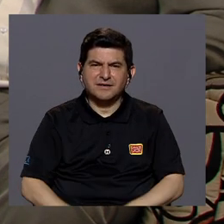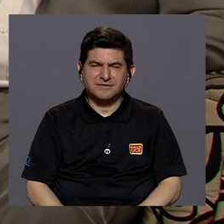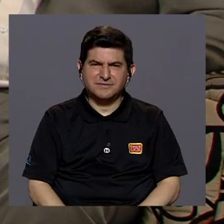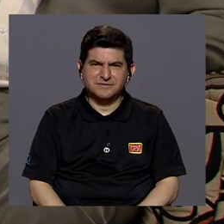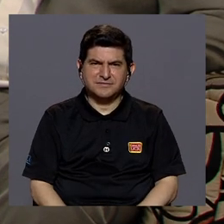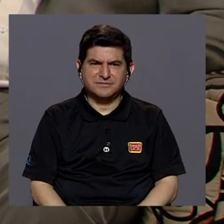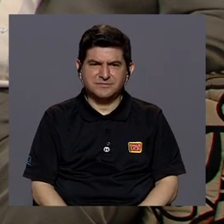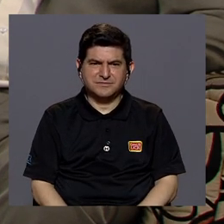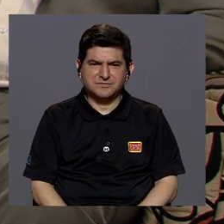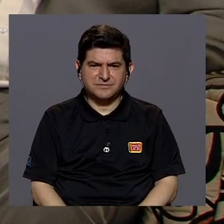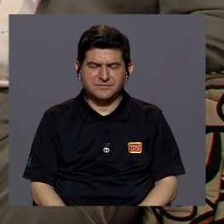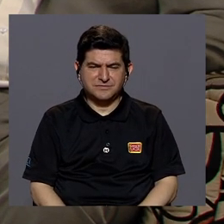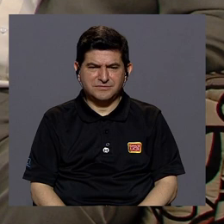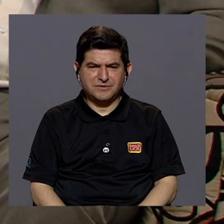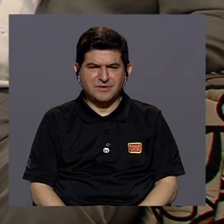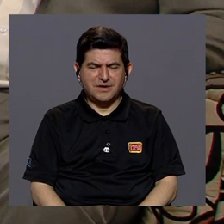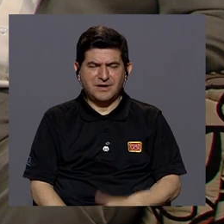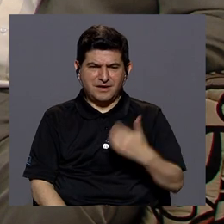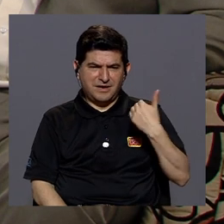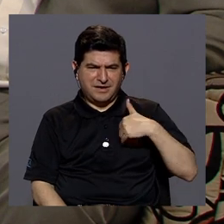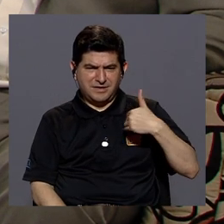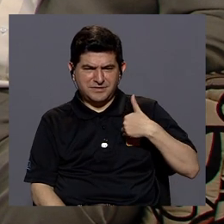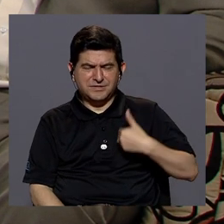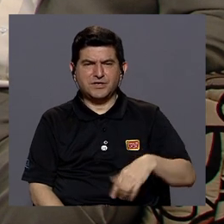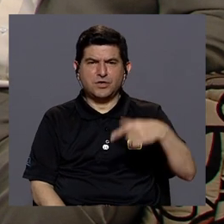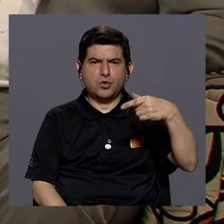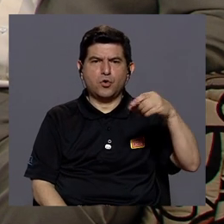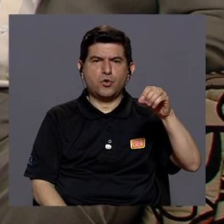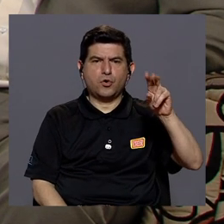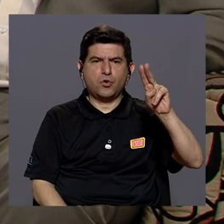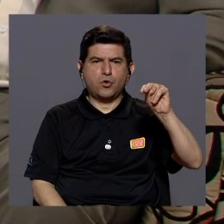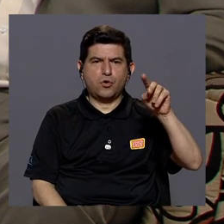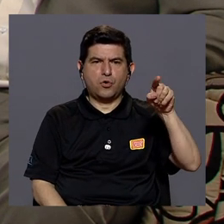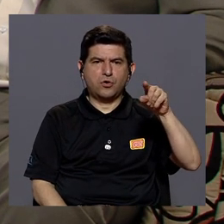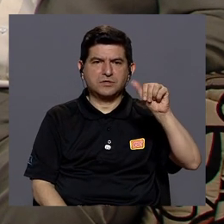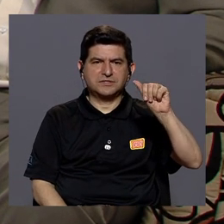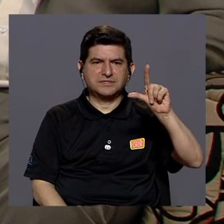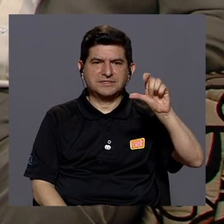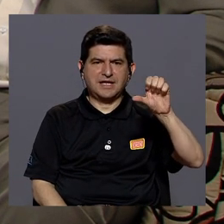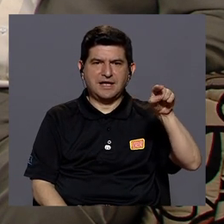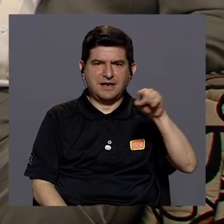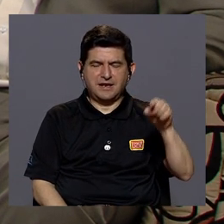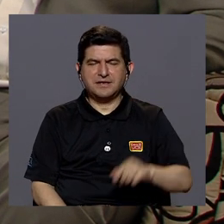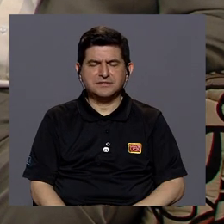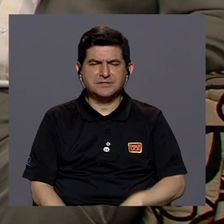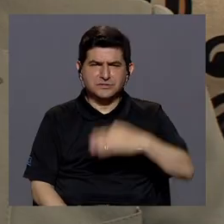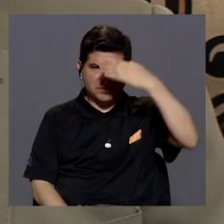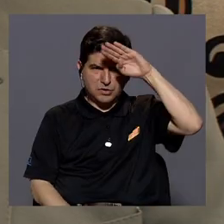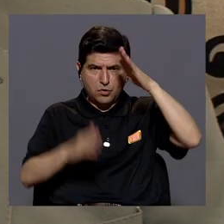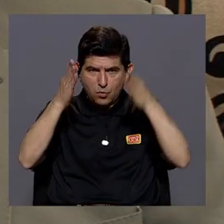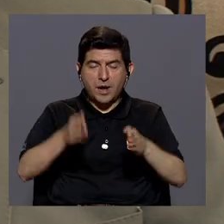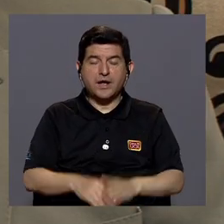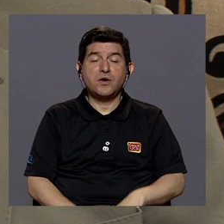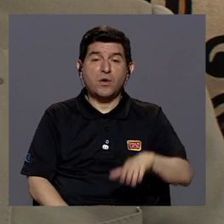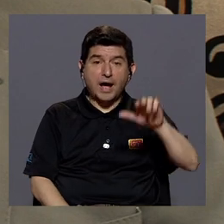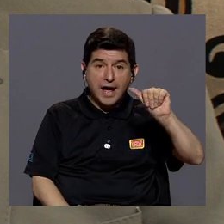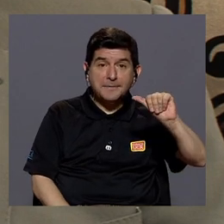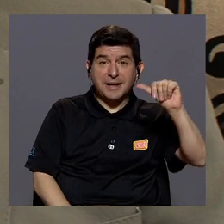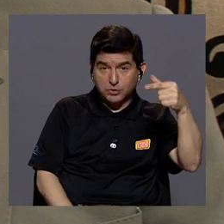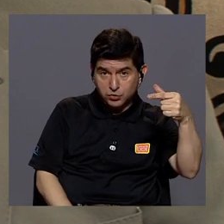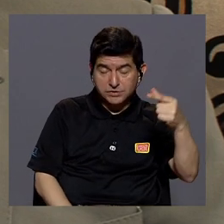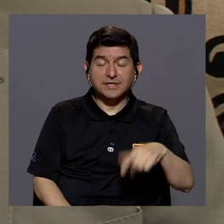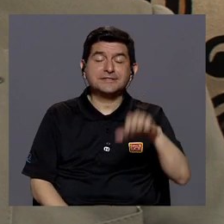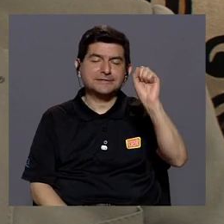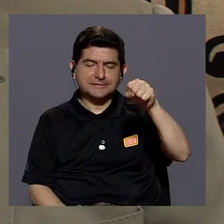estaba González, que está en el cubano. González. Uh-huh. Armando. ¿Ah?